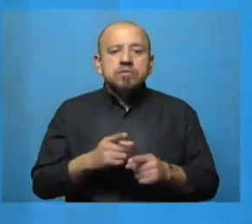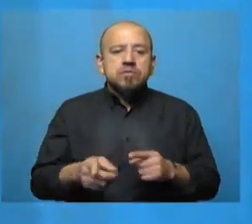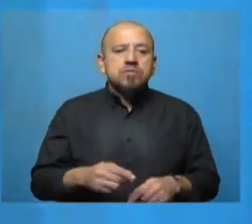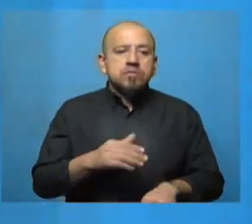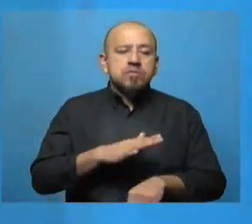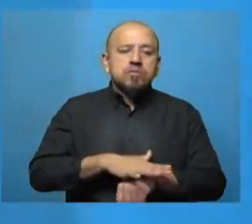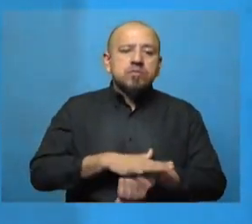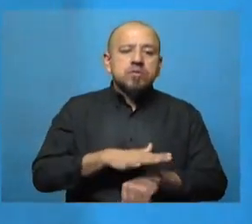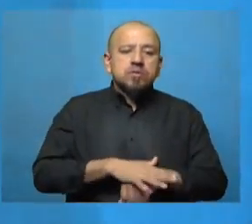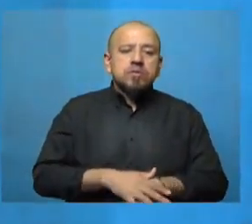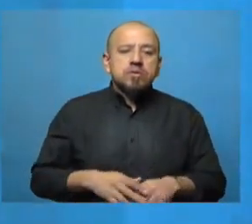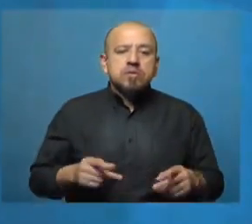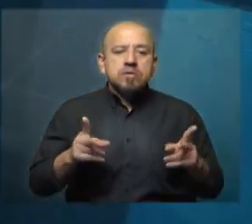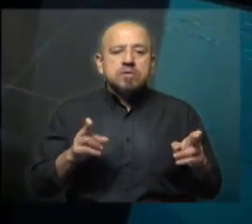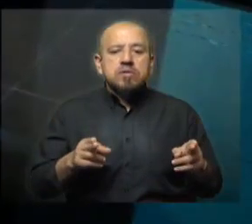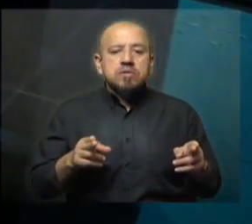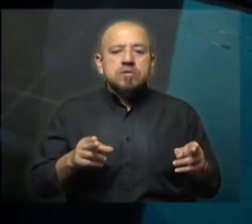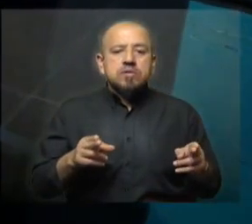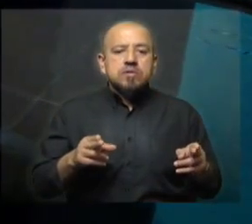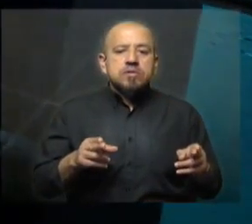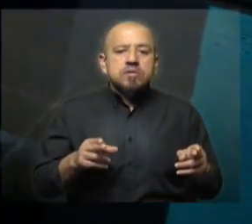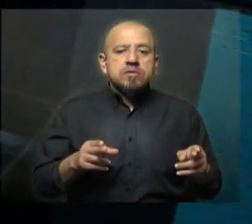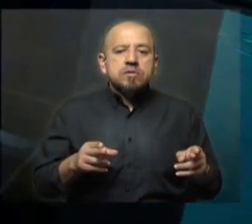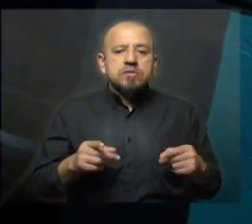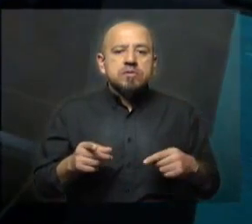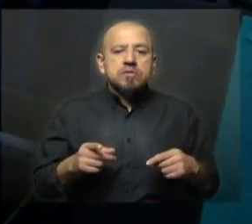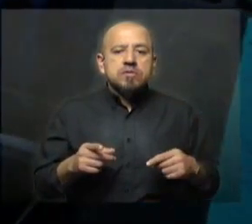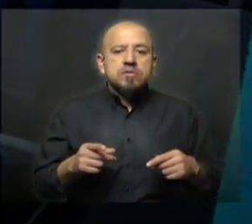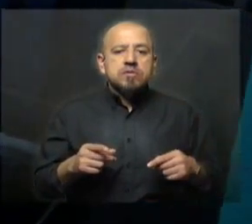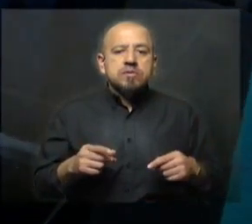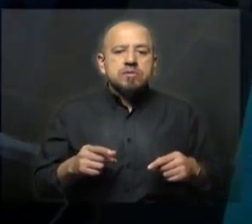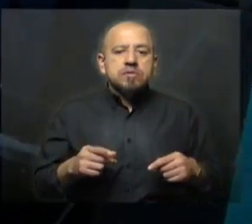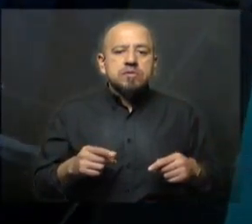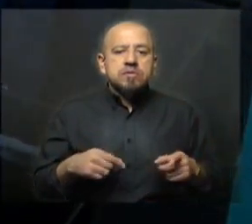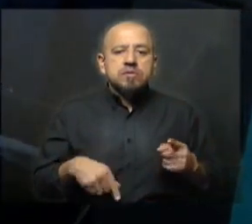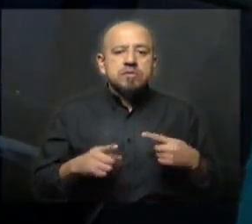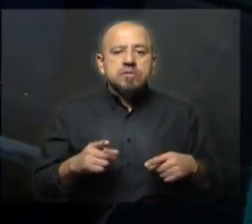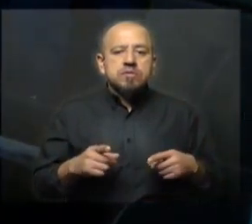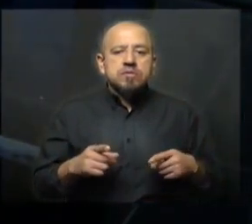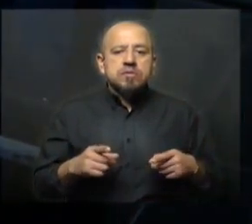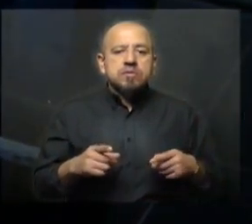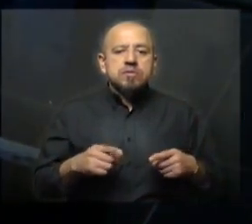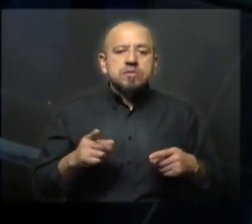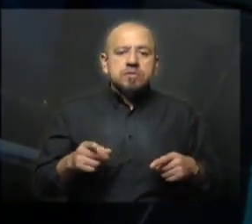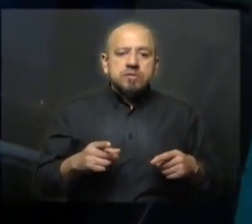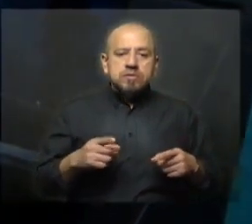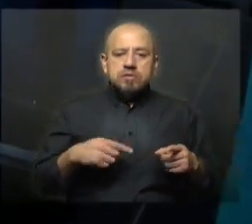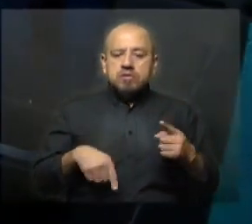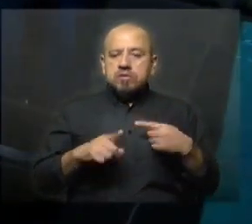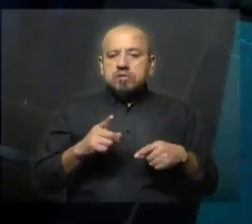etapa muy muy potente muy mucho nervios después